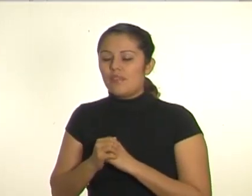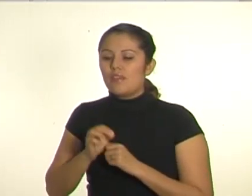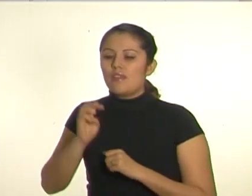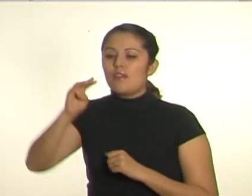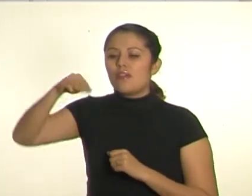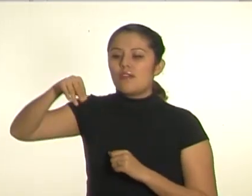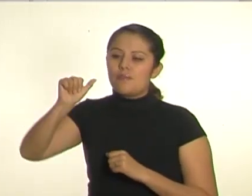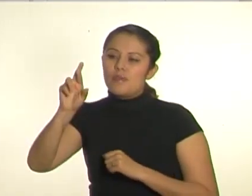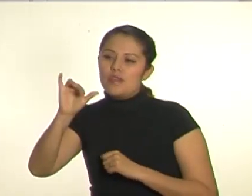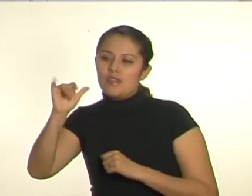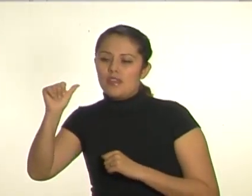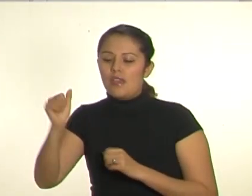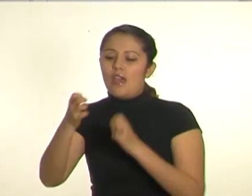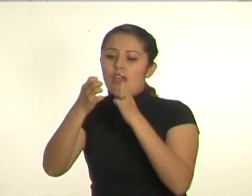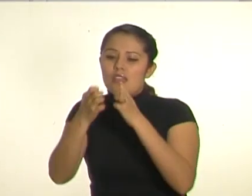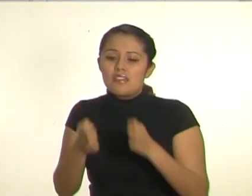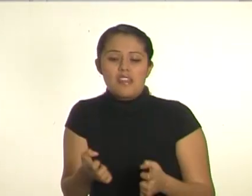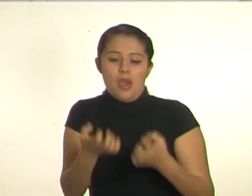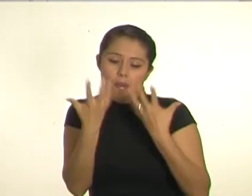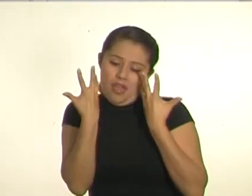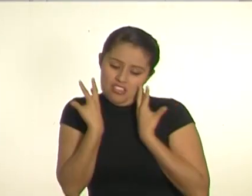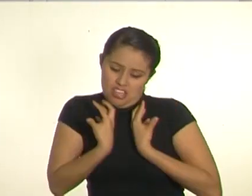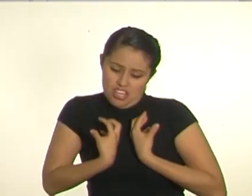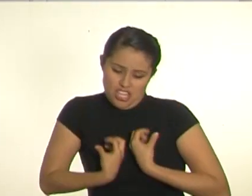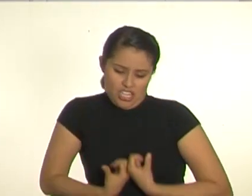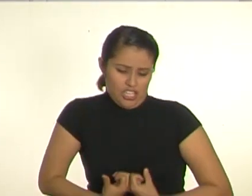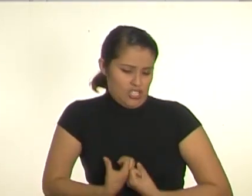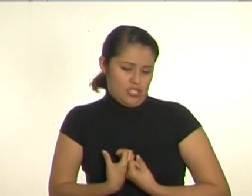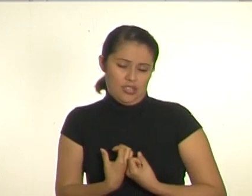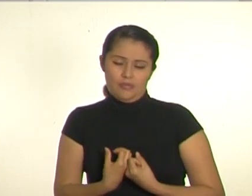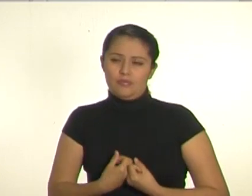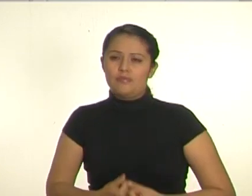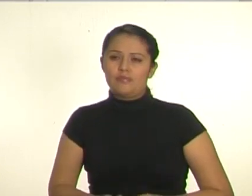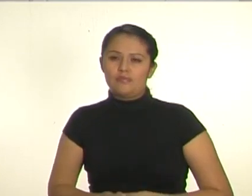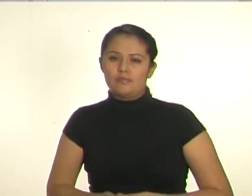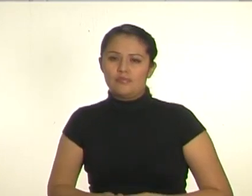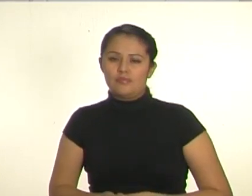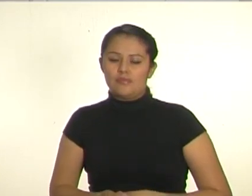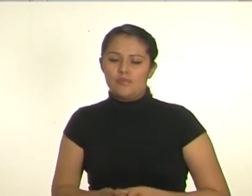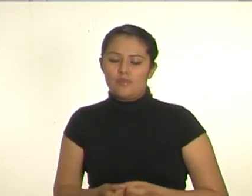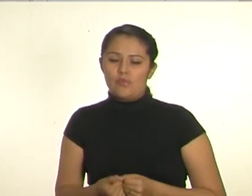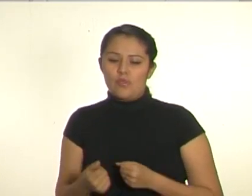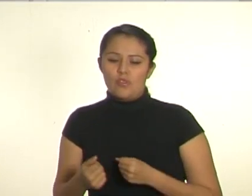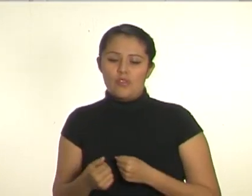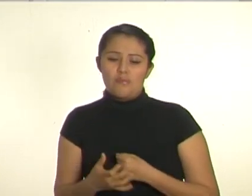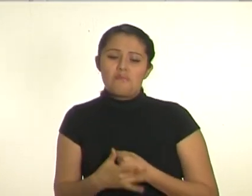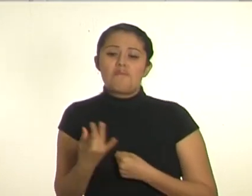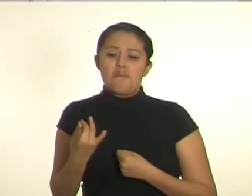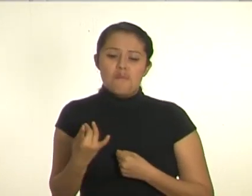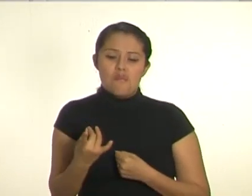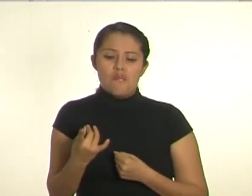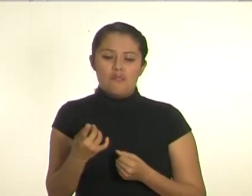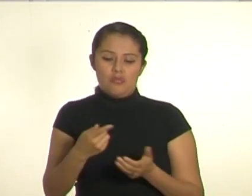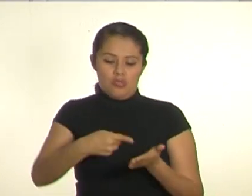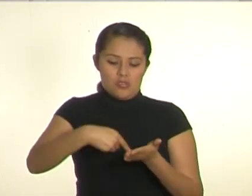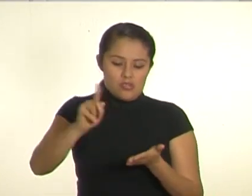María estaba muy triste por la calificación de su